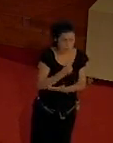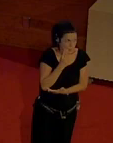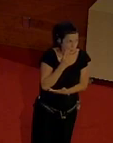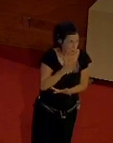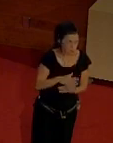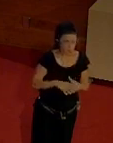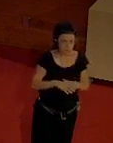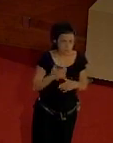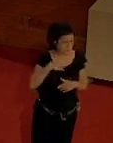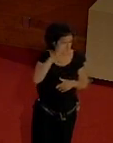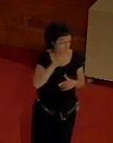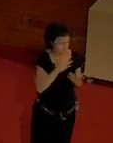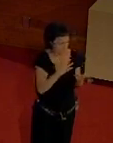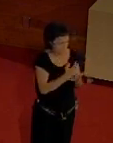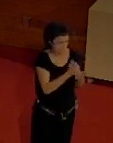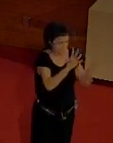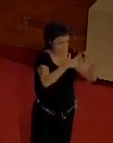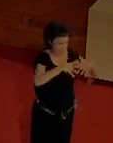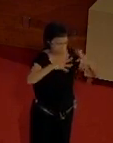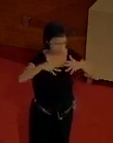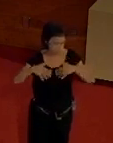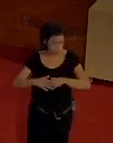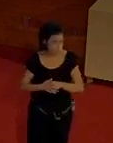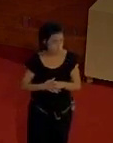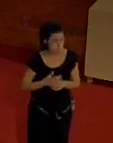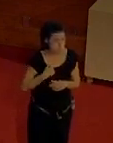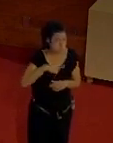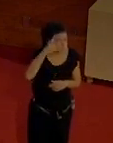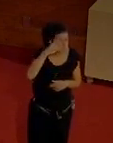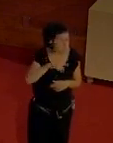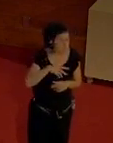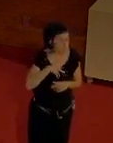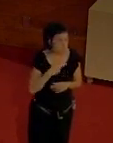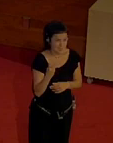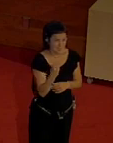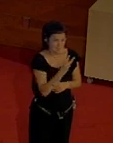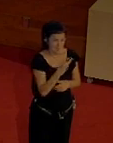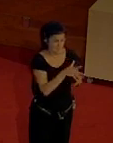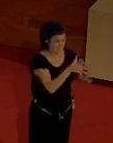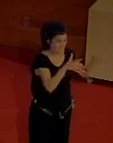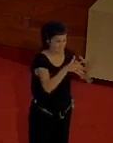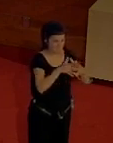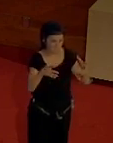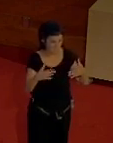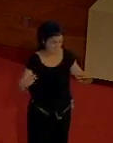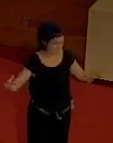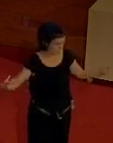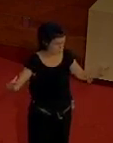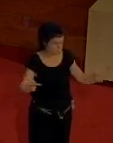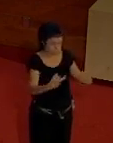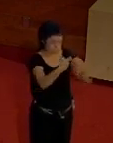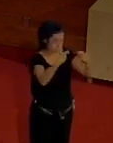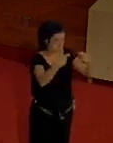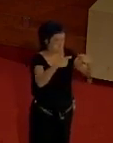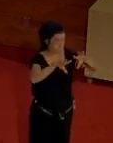mutua asegurada en la posibilidad de que en un momento determinado dos grandes choc directamente y desapareciera